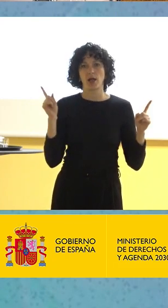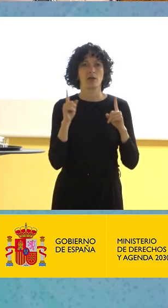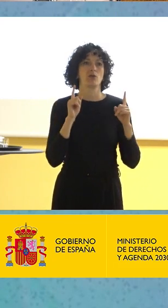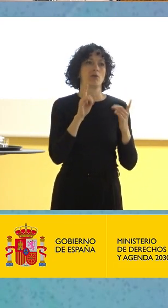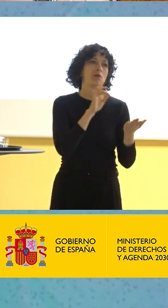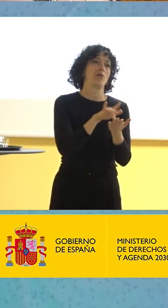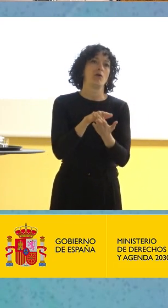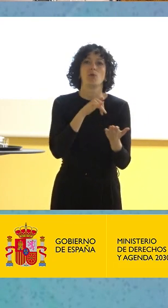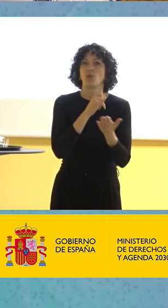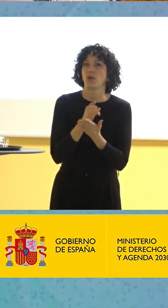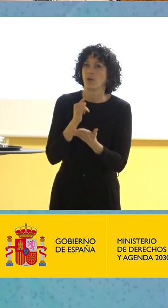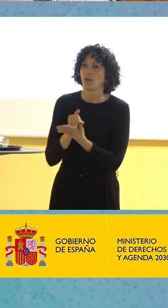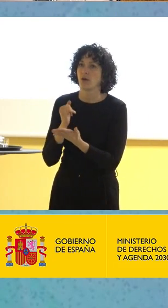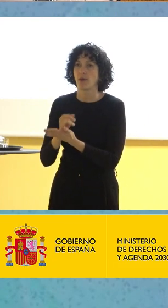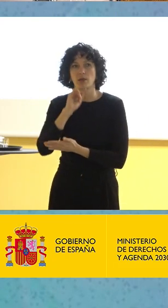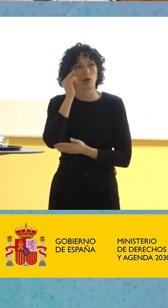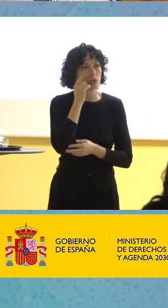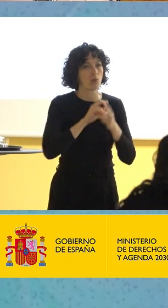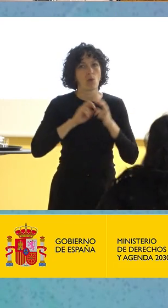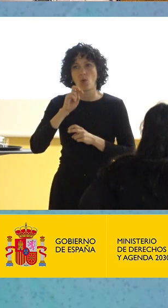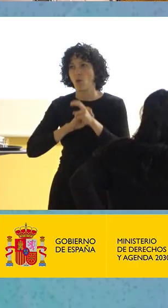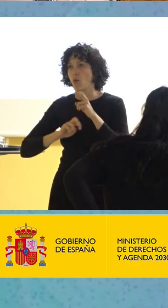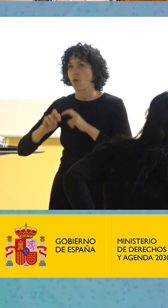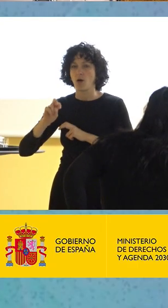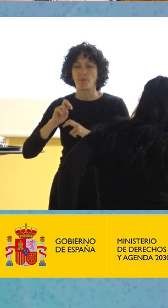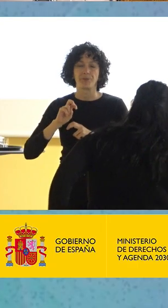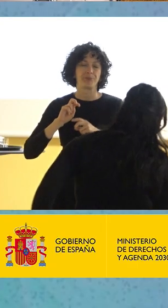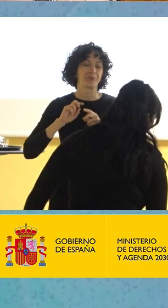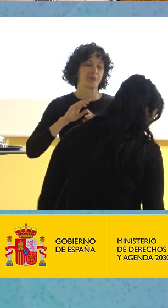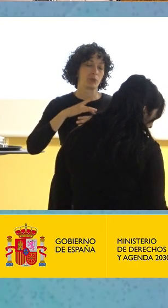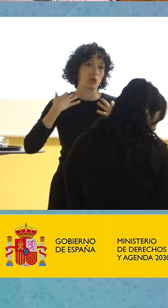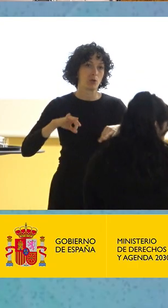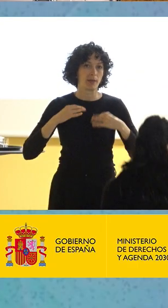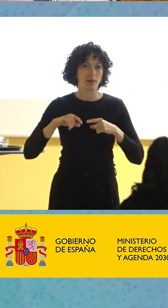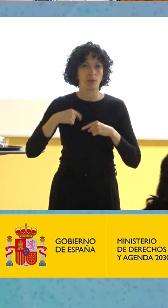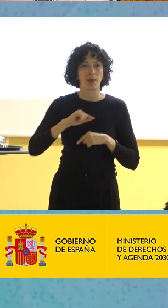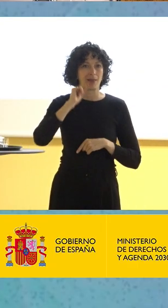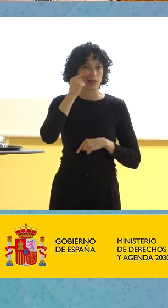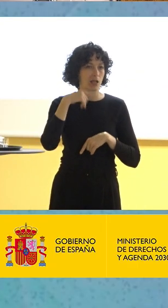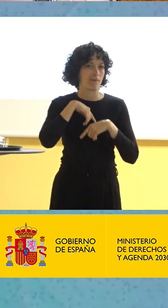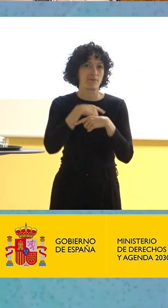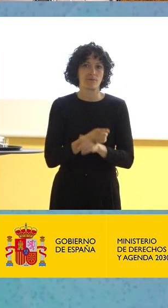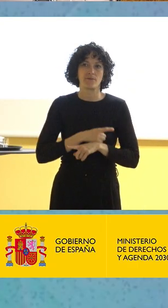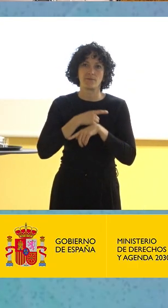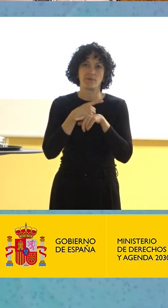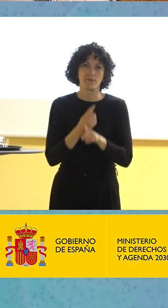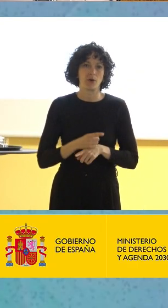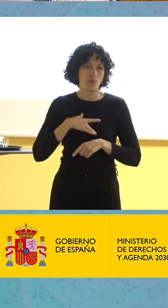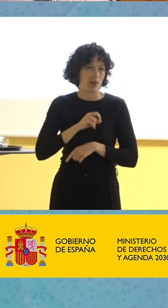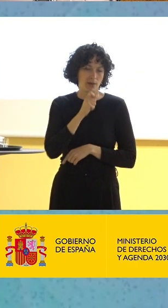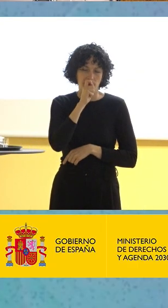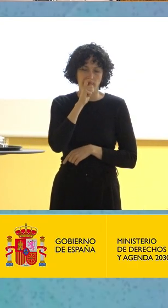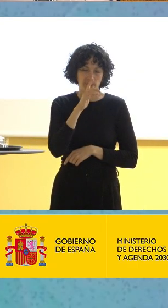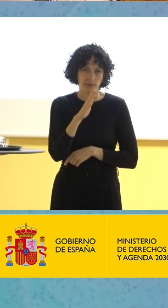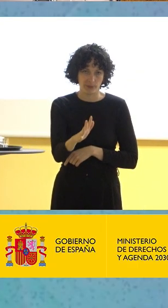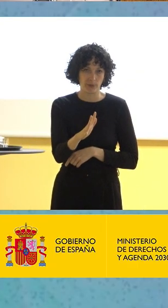pruebas y búsqueda de ese diagnóstico, y que generalmente lleva a una odisea diagnóstica, ¿no?, y que se puede prolongar durante años, como bien